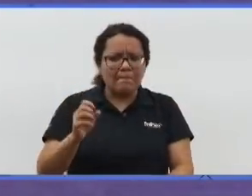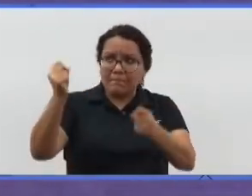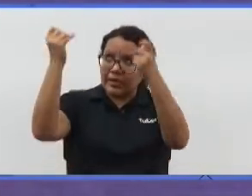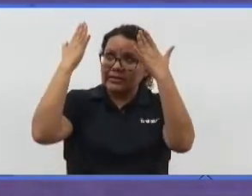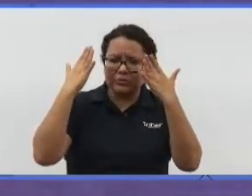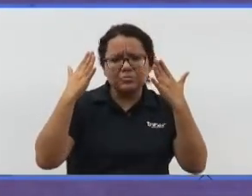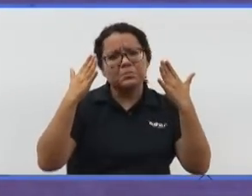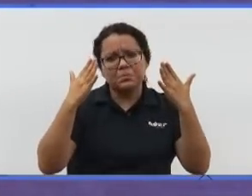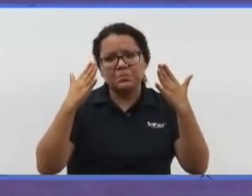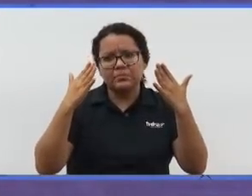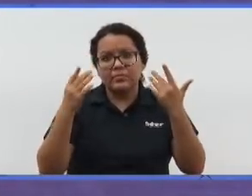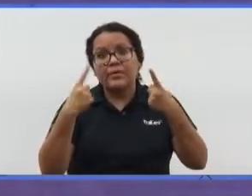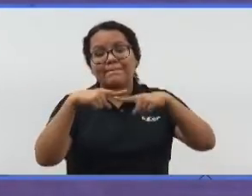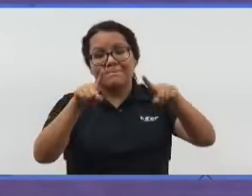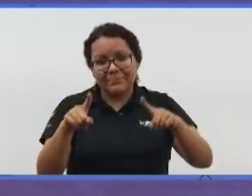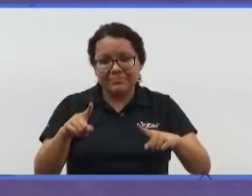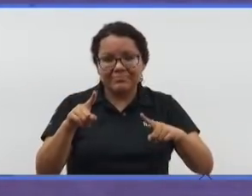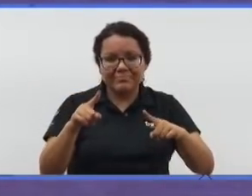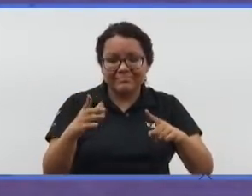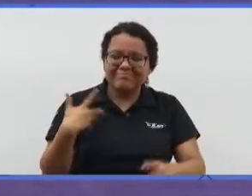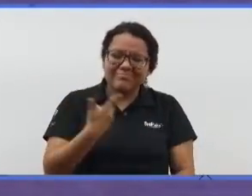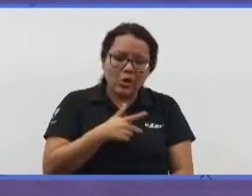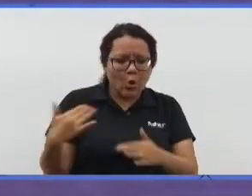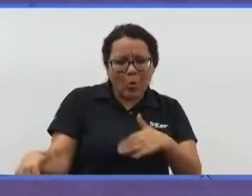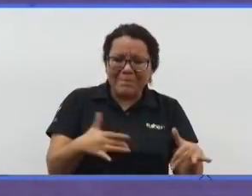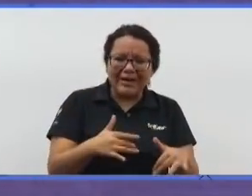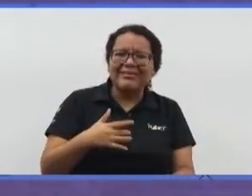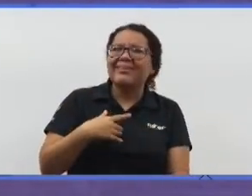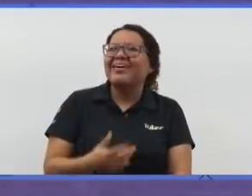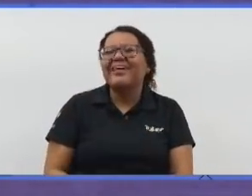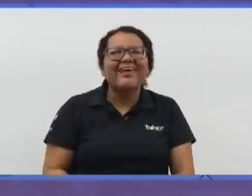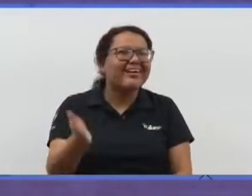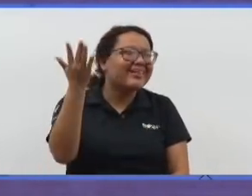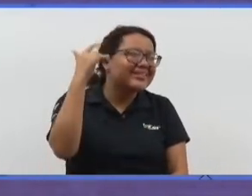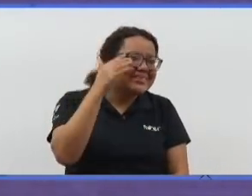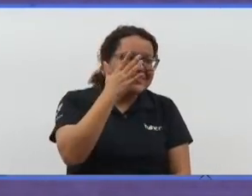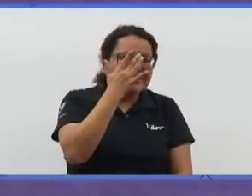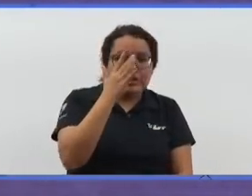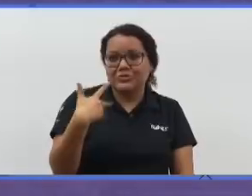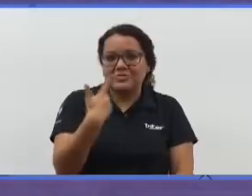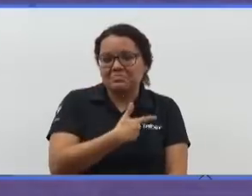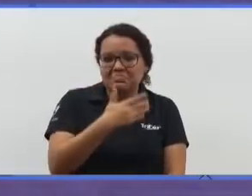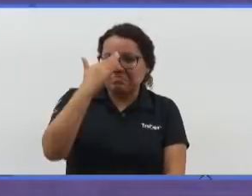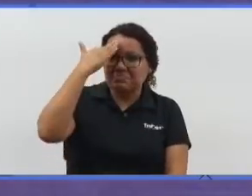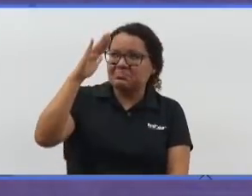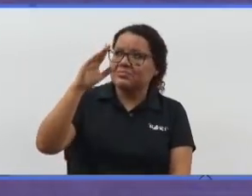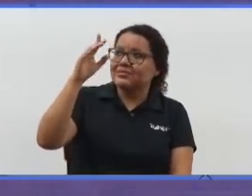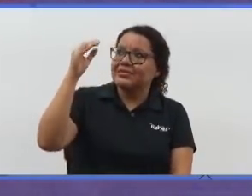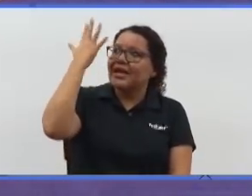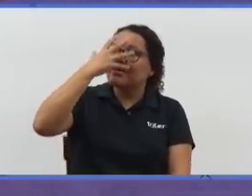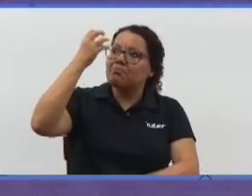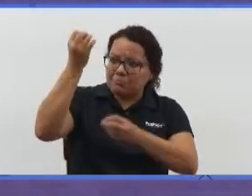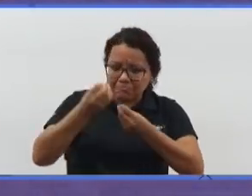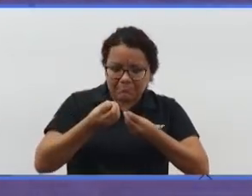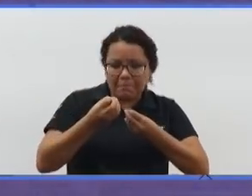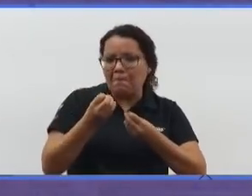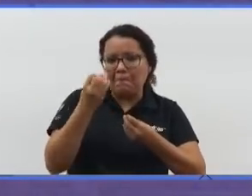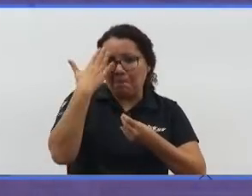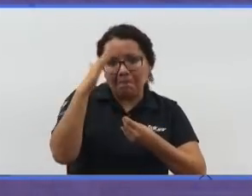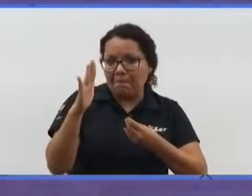pero pareciera que estamos tan ocupados quejándonos que no descubrimos lo medio que dios ha puesto frente a nosotros